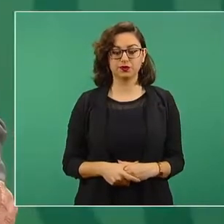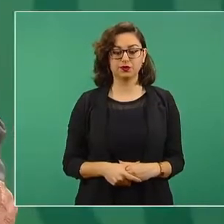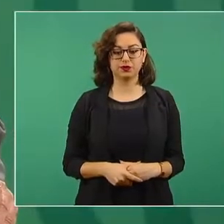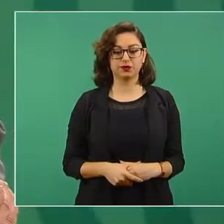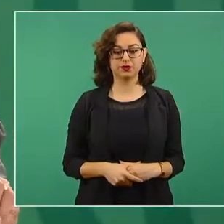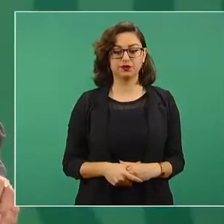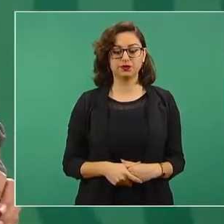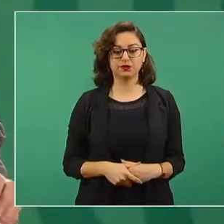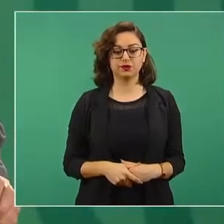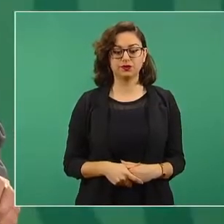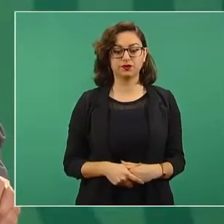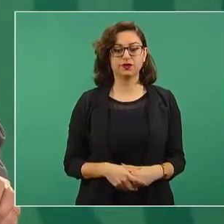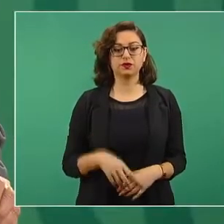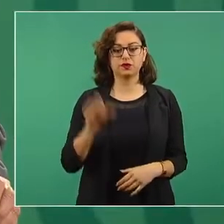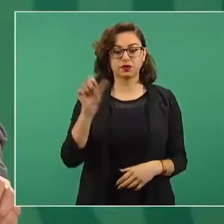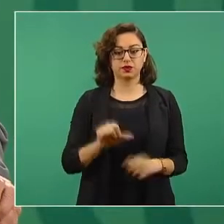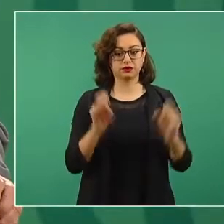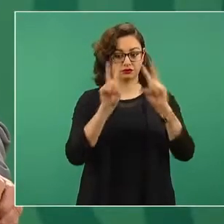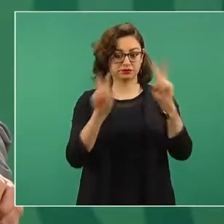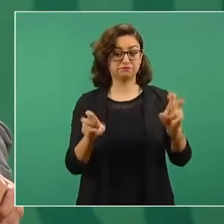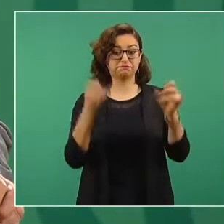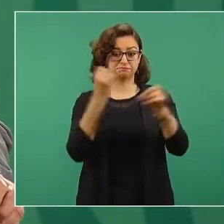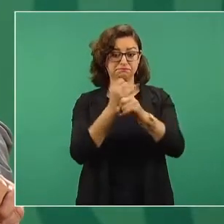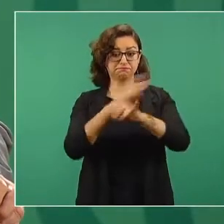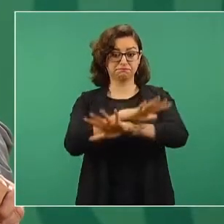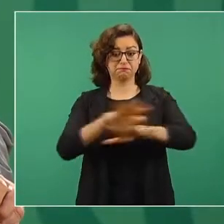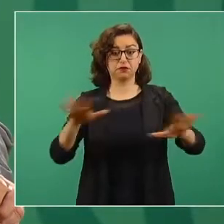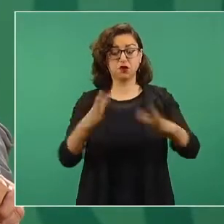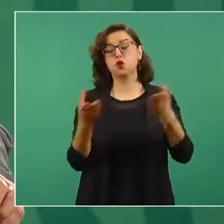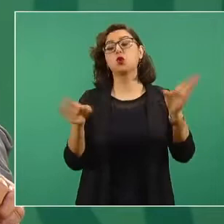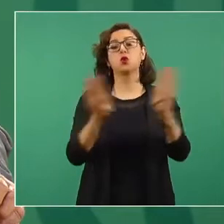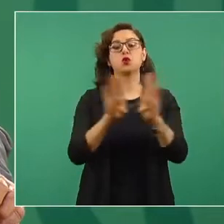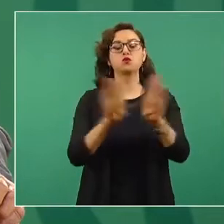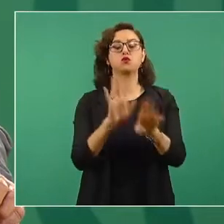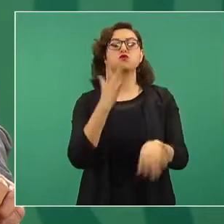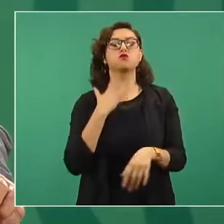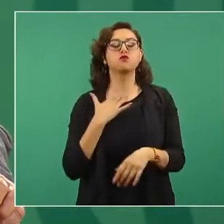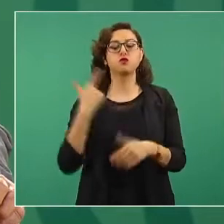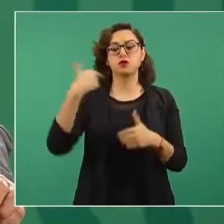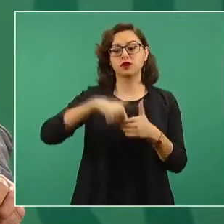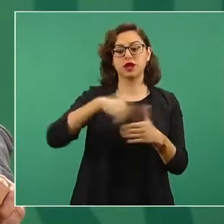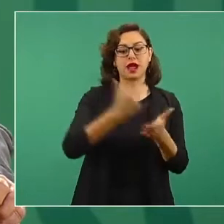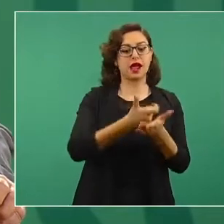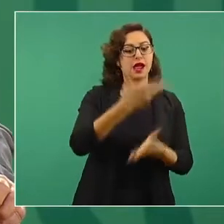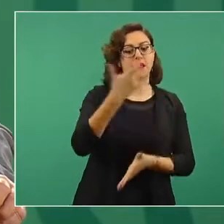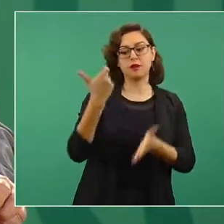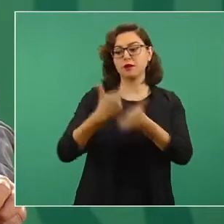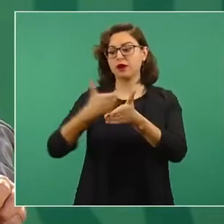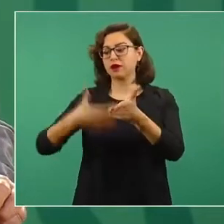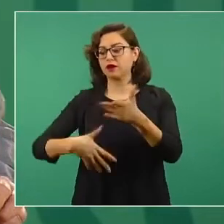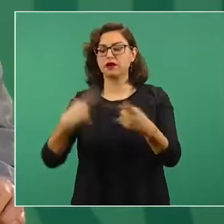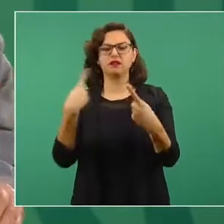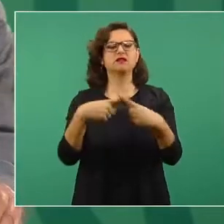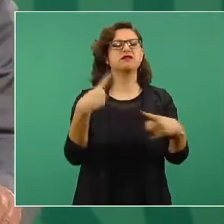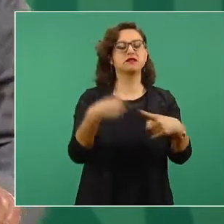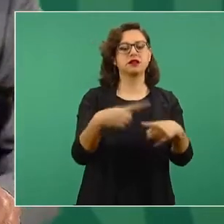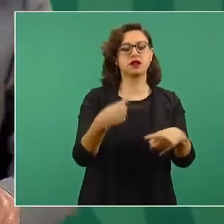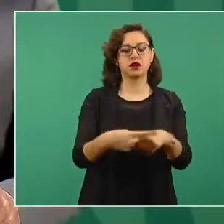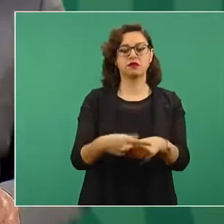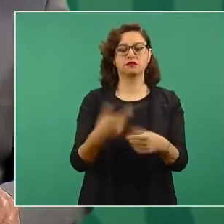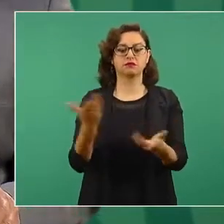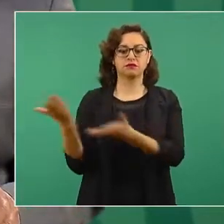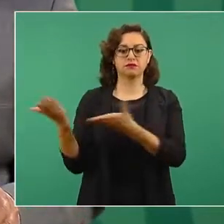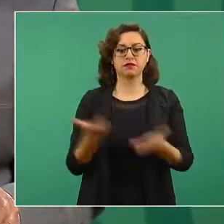a informar sobre quién es quién en los precios de los combustibles. La licenciada Berenice Romero